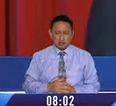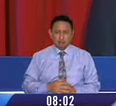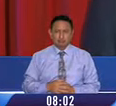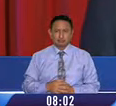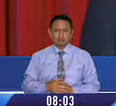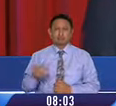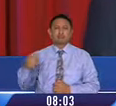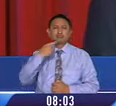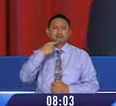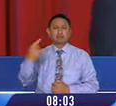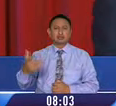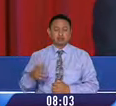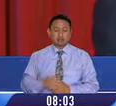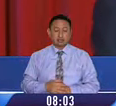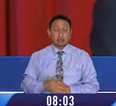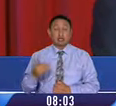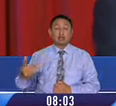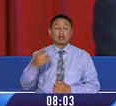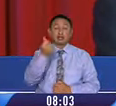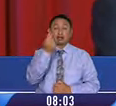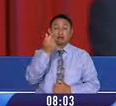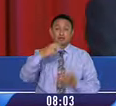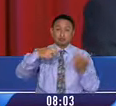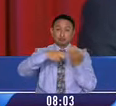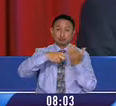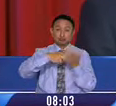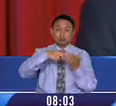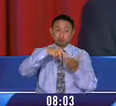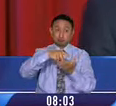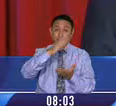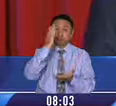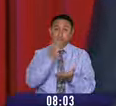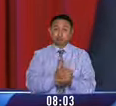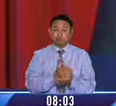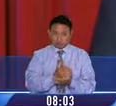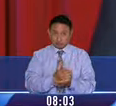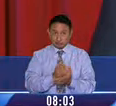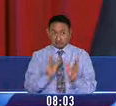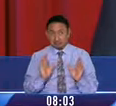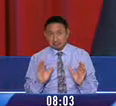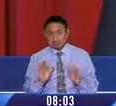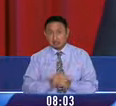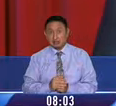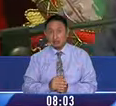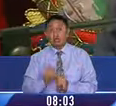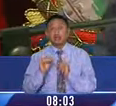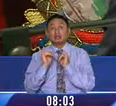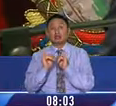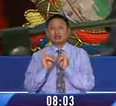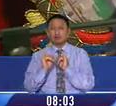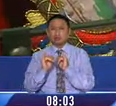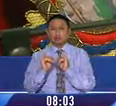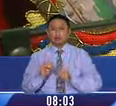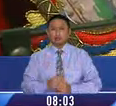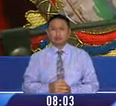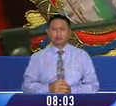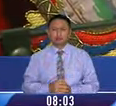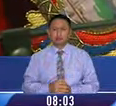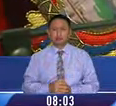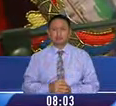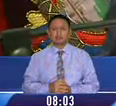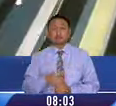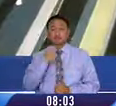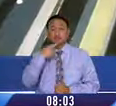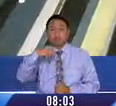lo que están diciendo es que lo cobrado, el ejercicio de cobro es el que suspendería. Entiendo que no el de inducción. Además informó que llamará